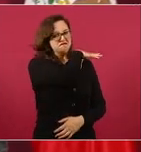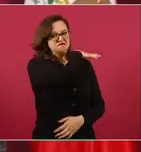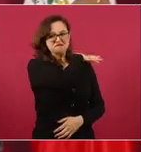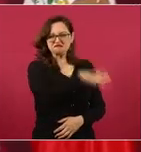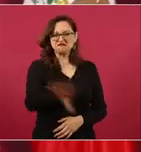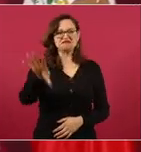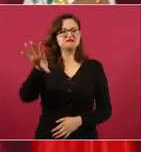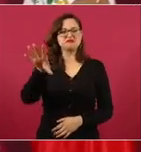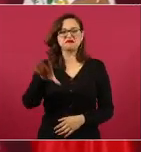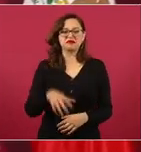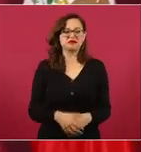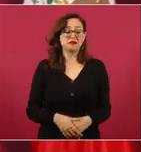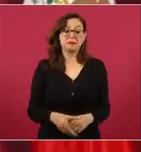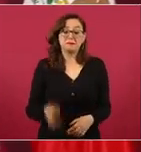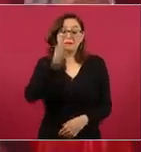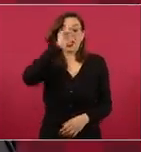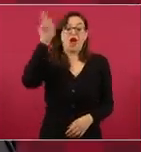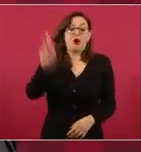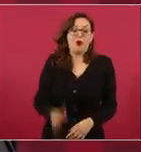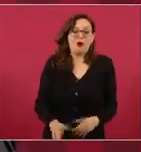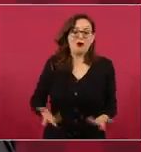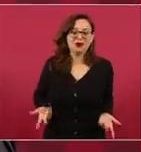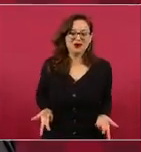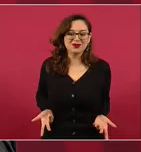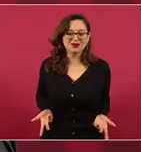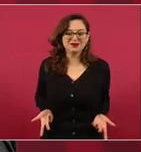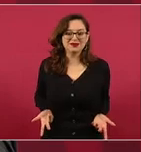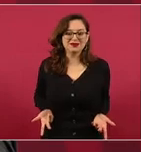Eso tiene un efecto de boomerang.